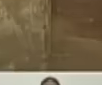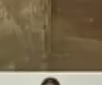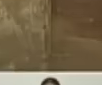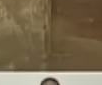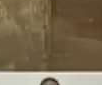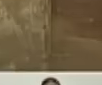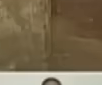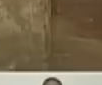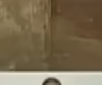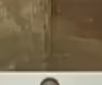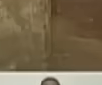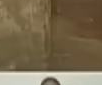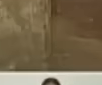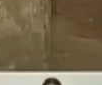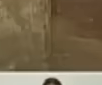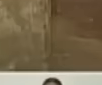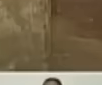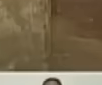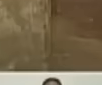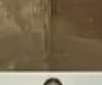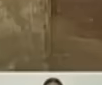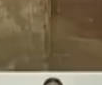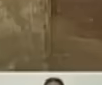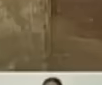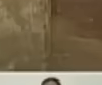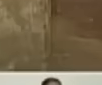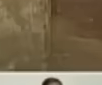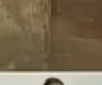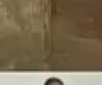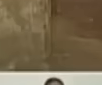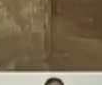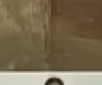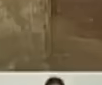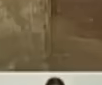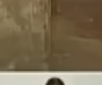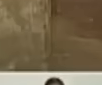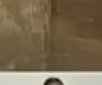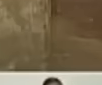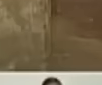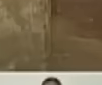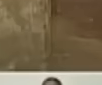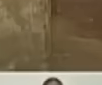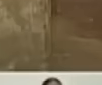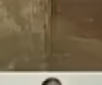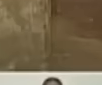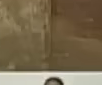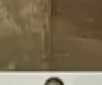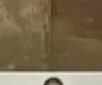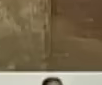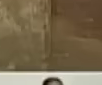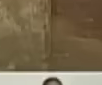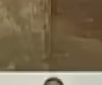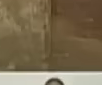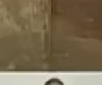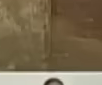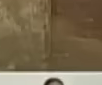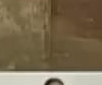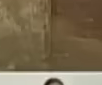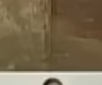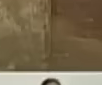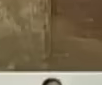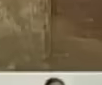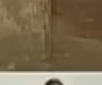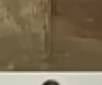cúpula, distinto a las bases, al dirigente que está allá, en una universidad, en un sindicato, en un gremio.